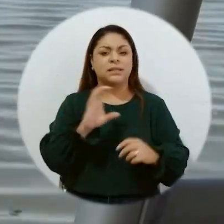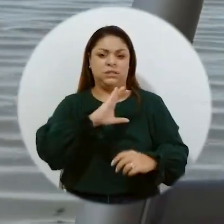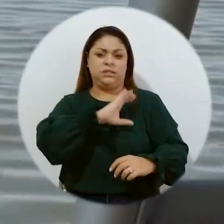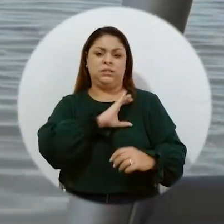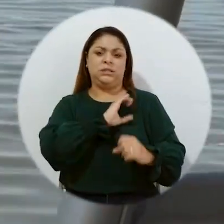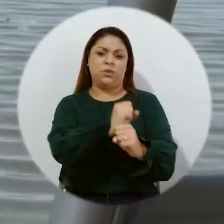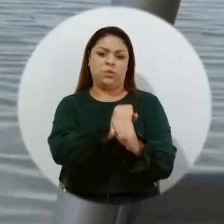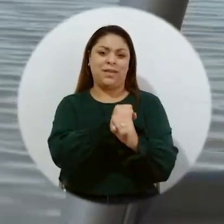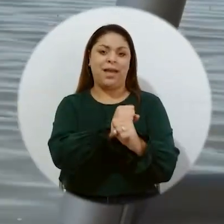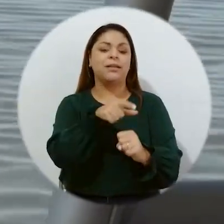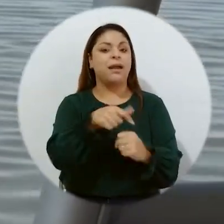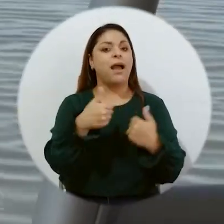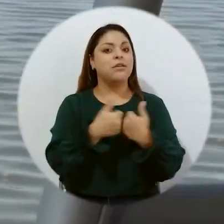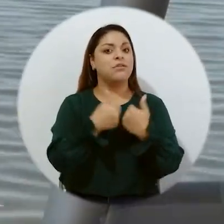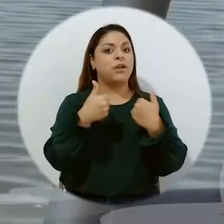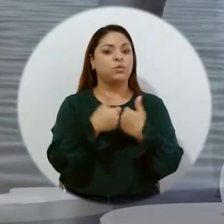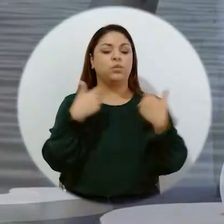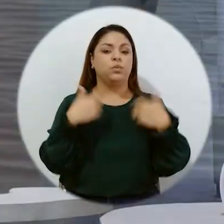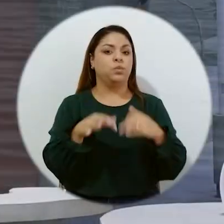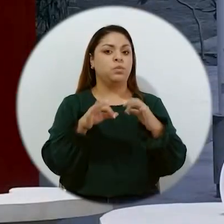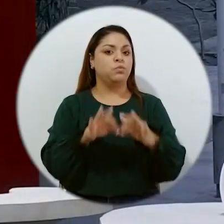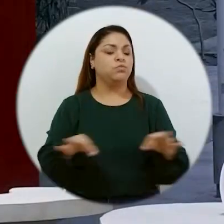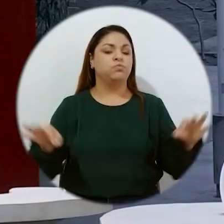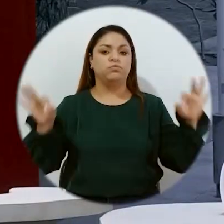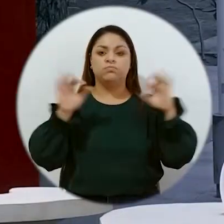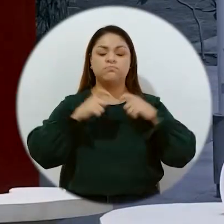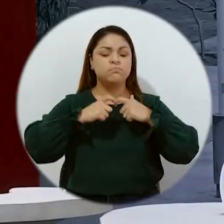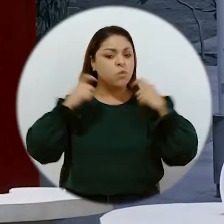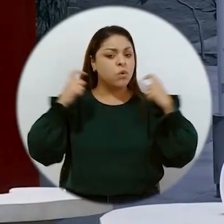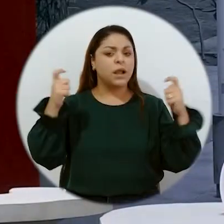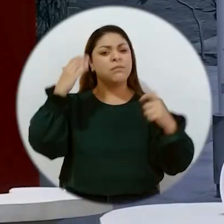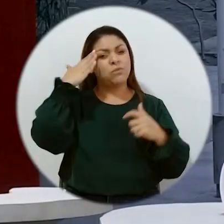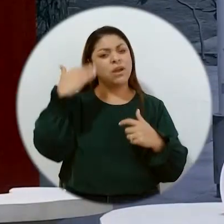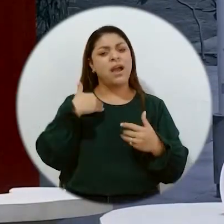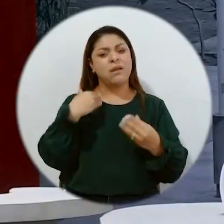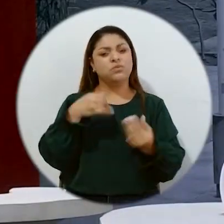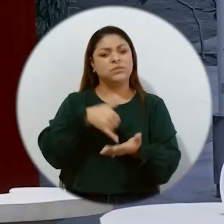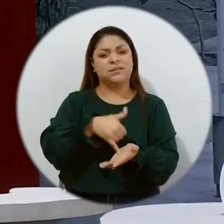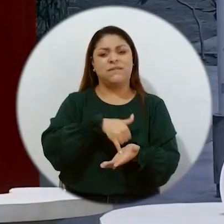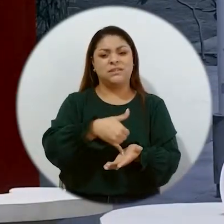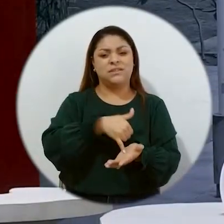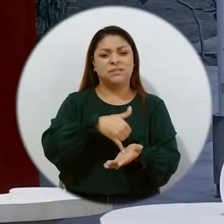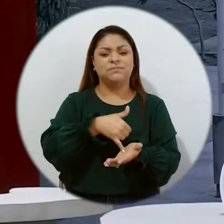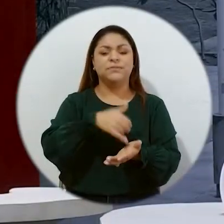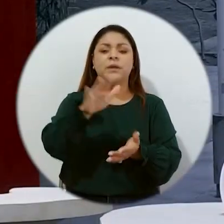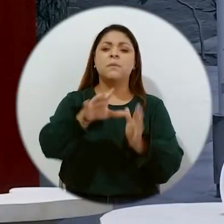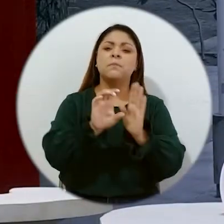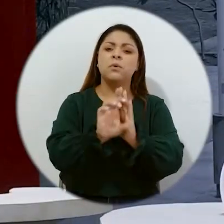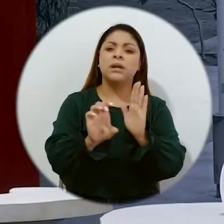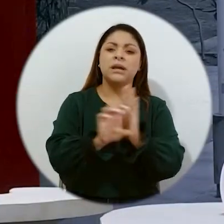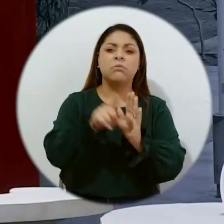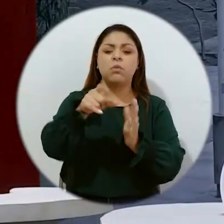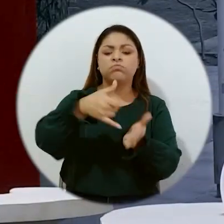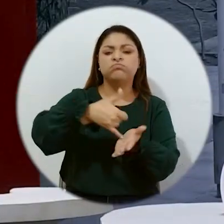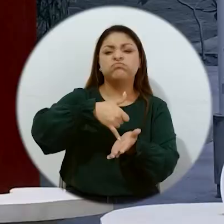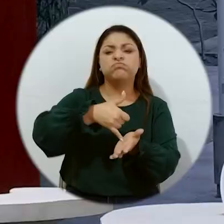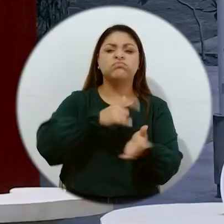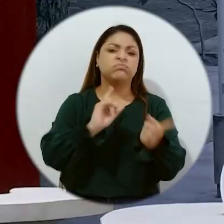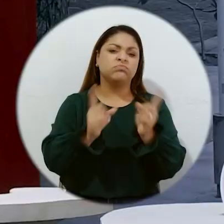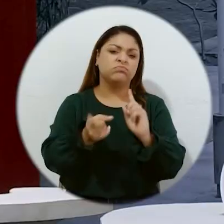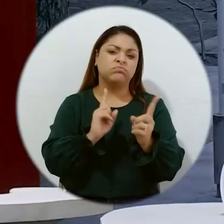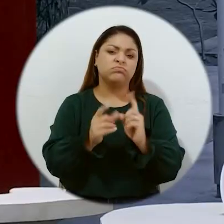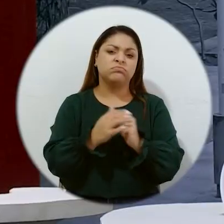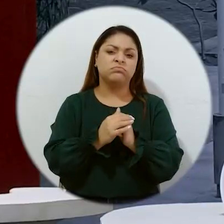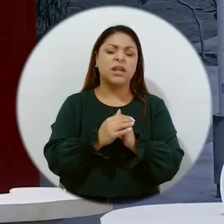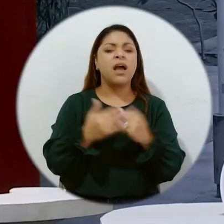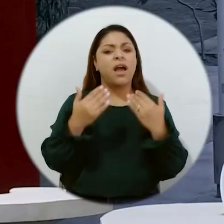seguridad, tenemos retos muy grandes porque también existen grandes deficiencias. Y, por ejemplo, una de las grandes